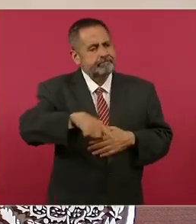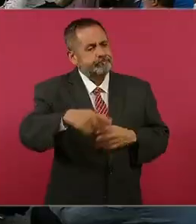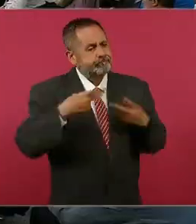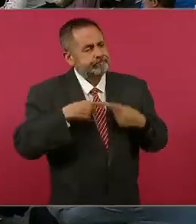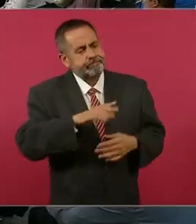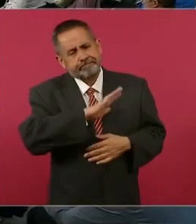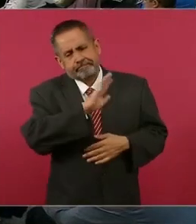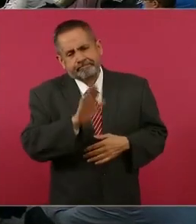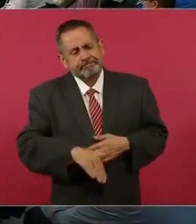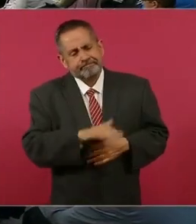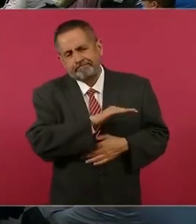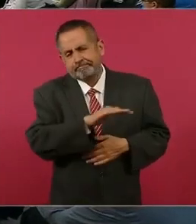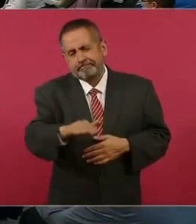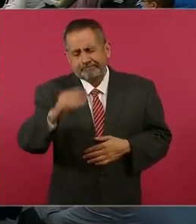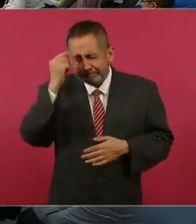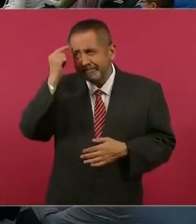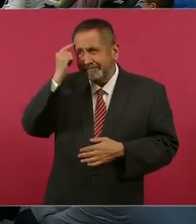vida,